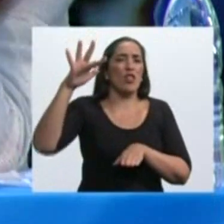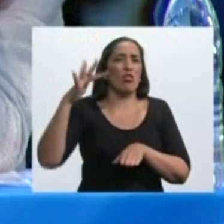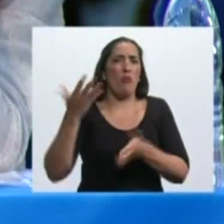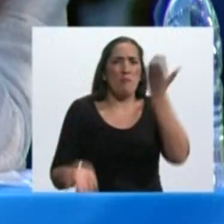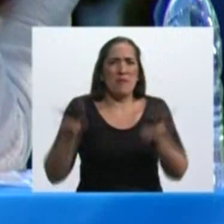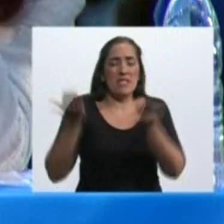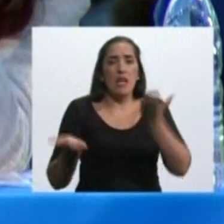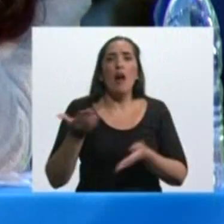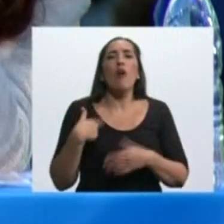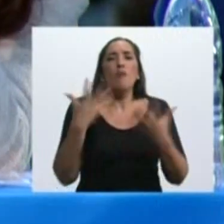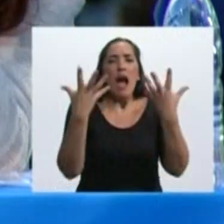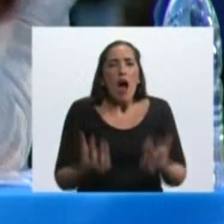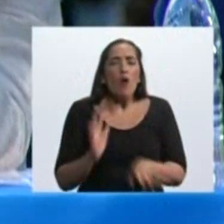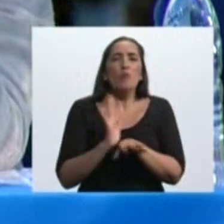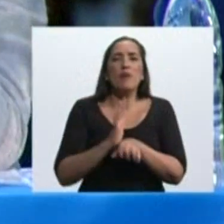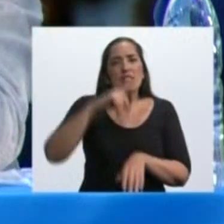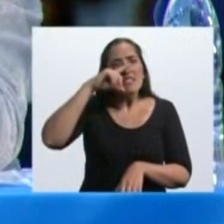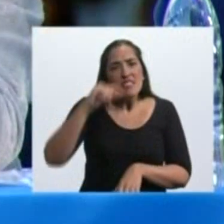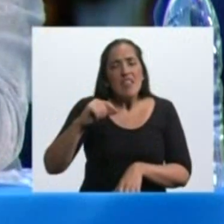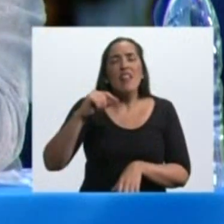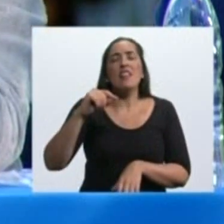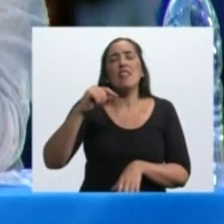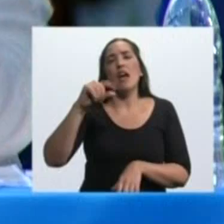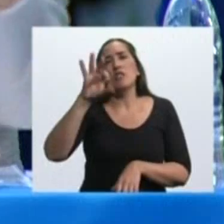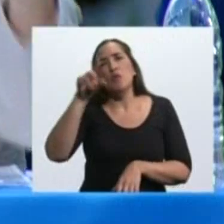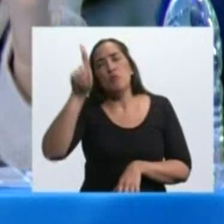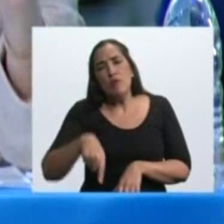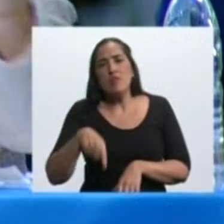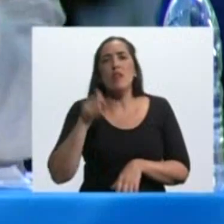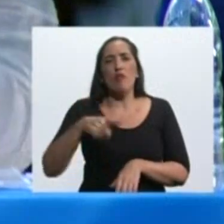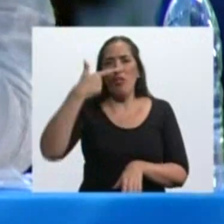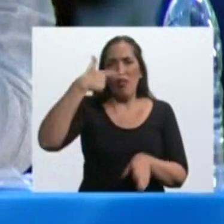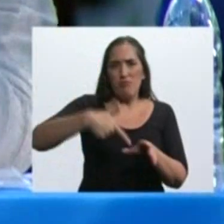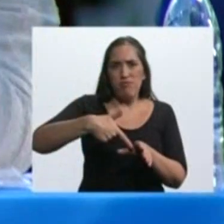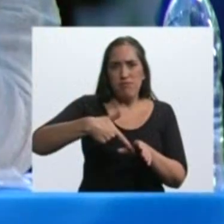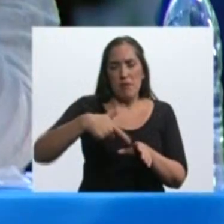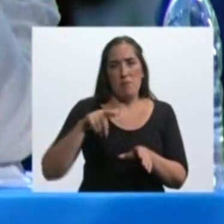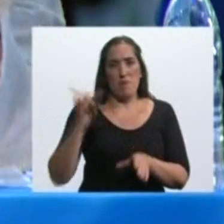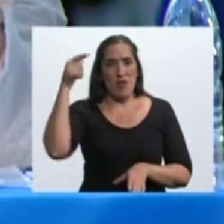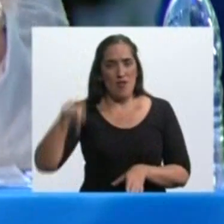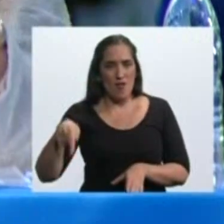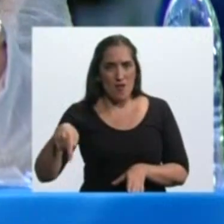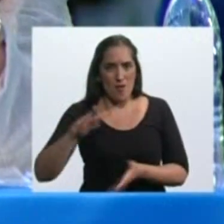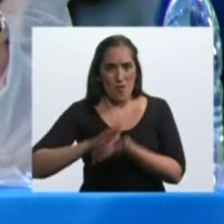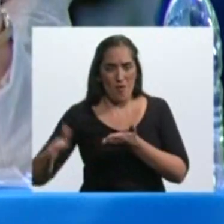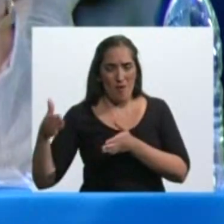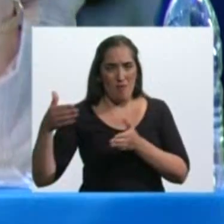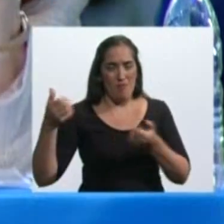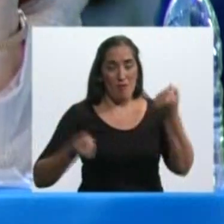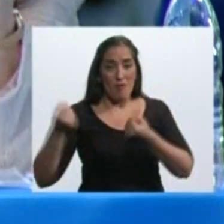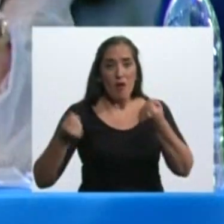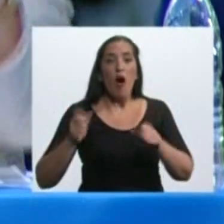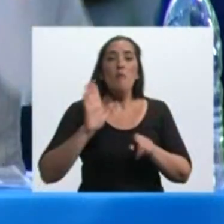40 o 70% de combustible. Y significa, además, que cada una de